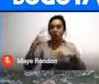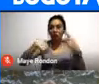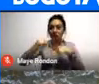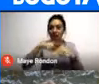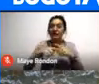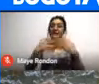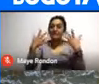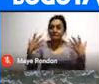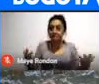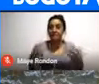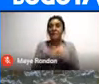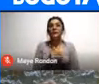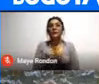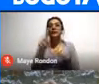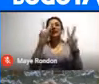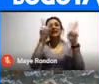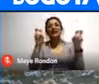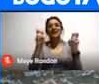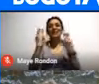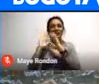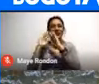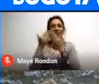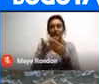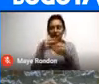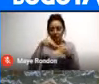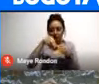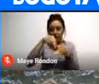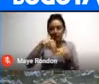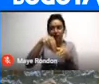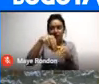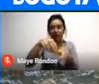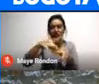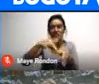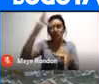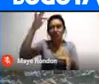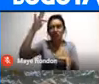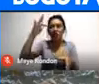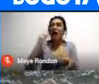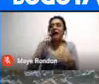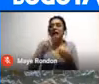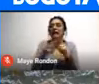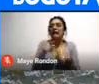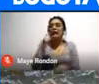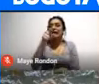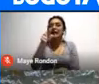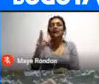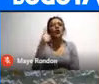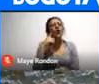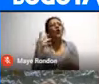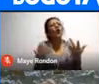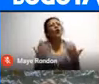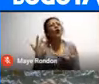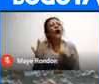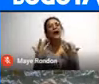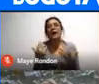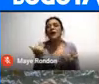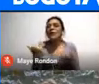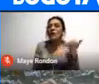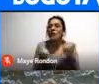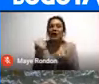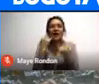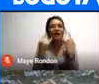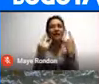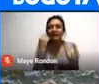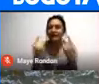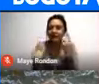Este tema de Ruta Leyenda del Dorado Es eso Es cómo ponemos en valor Todos esos atractivos